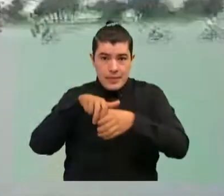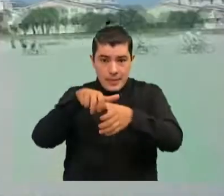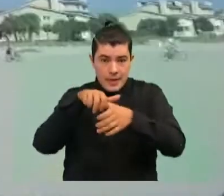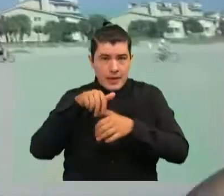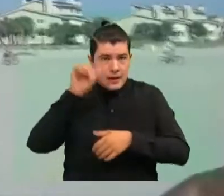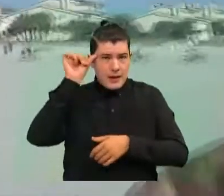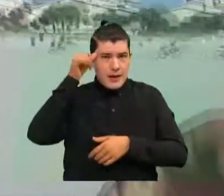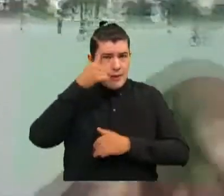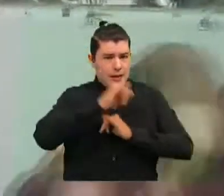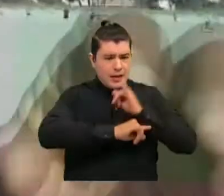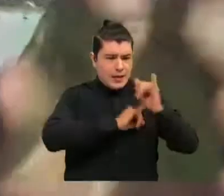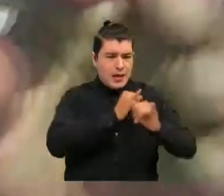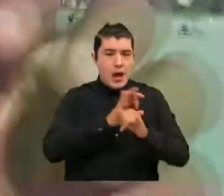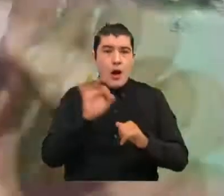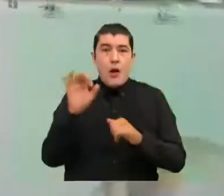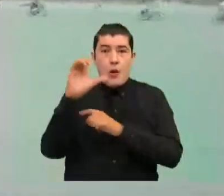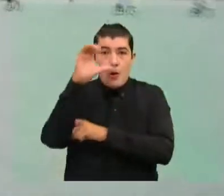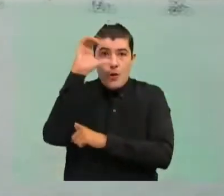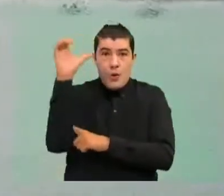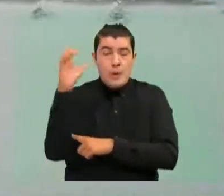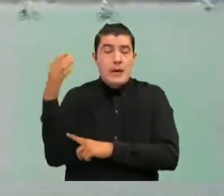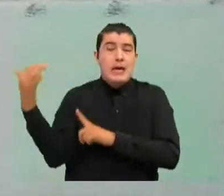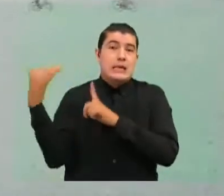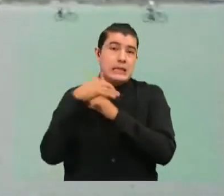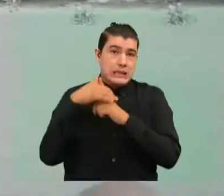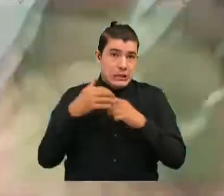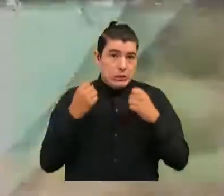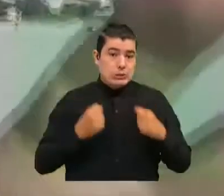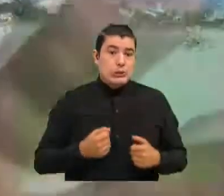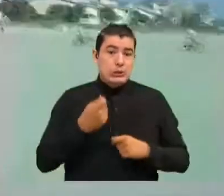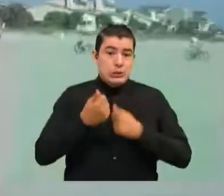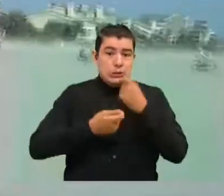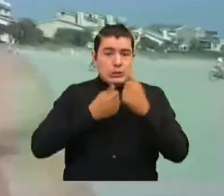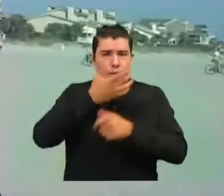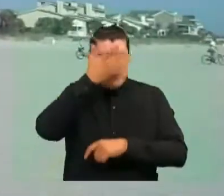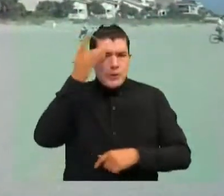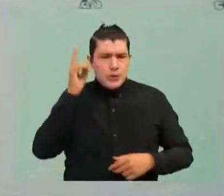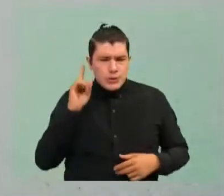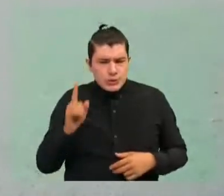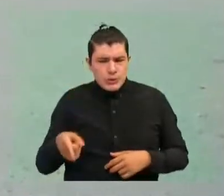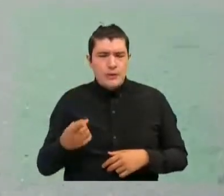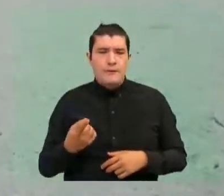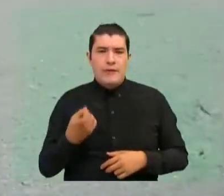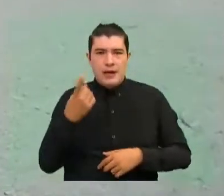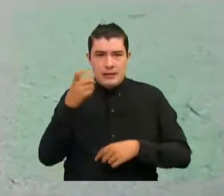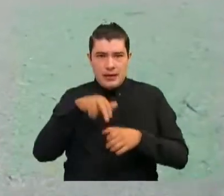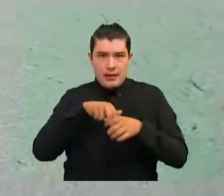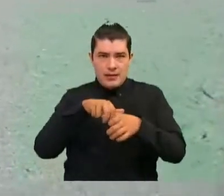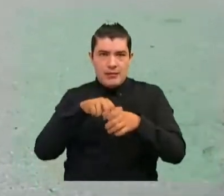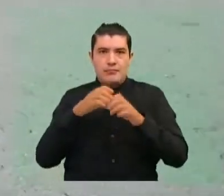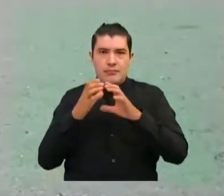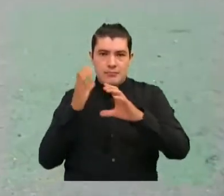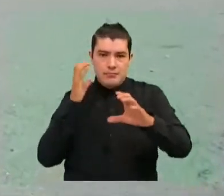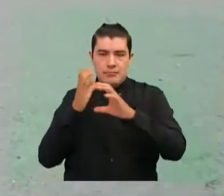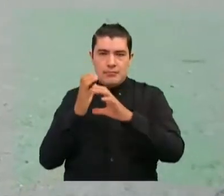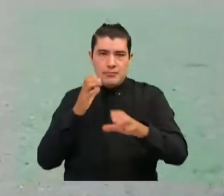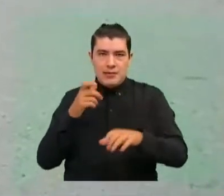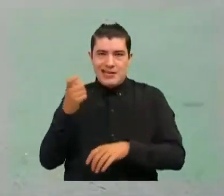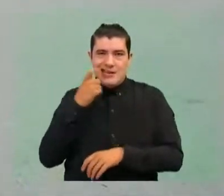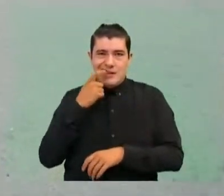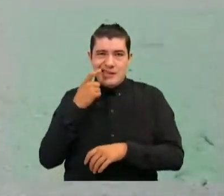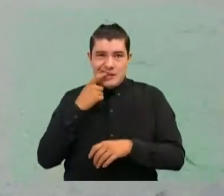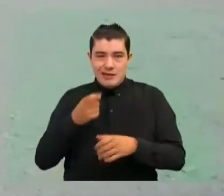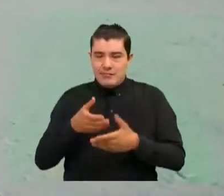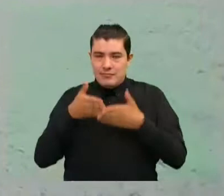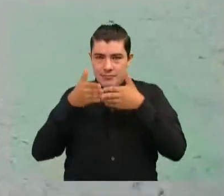y Colombia específicamente, ha sido golpeado económicamente precisamente por la falta de movilidad de estos containers. Pues